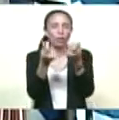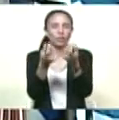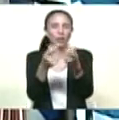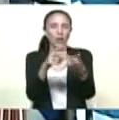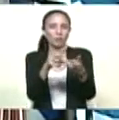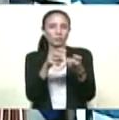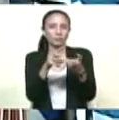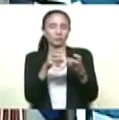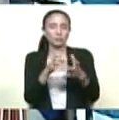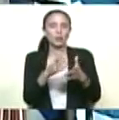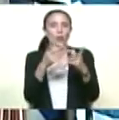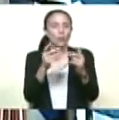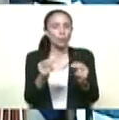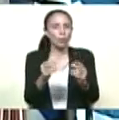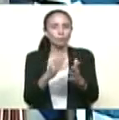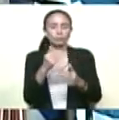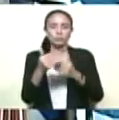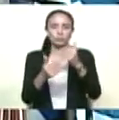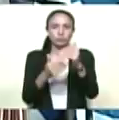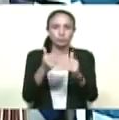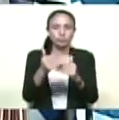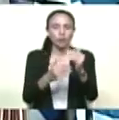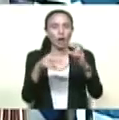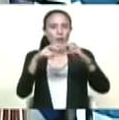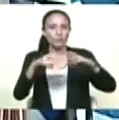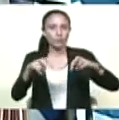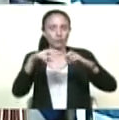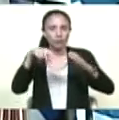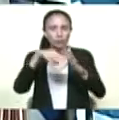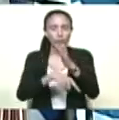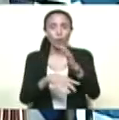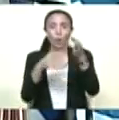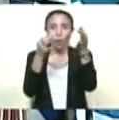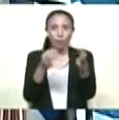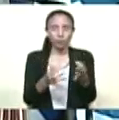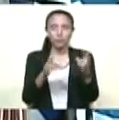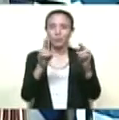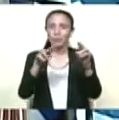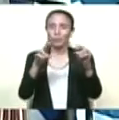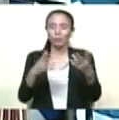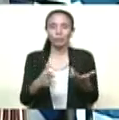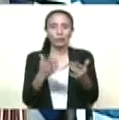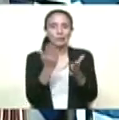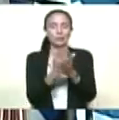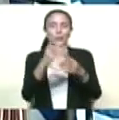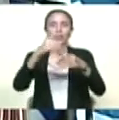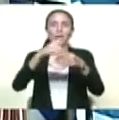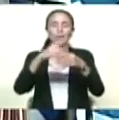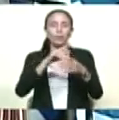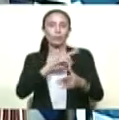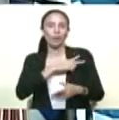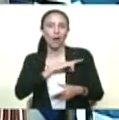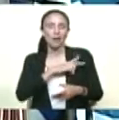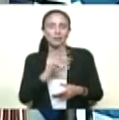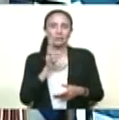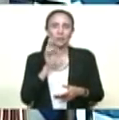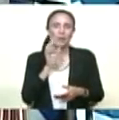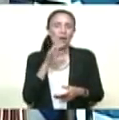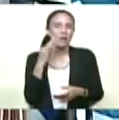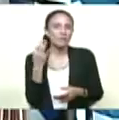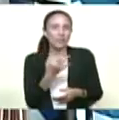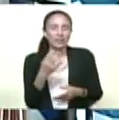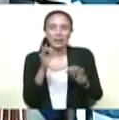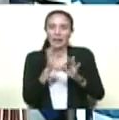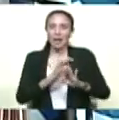personeros que habrían una especie de investigación no oficial siempre llena de datos falsos o medias verdades para luego